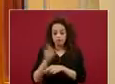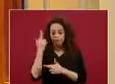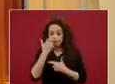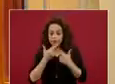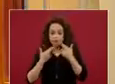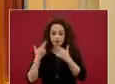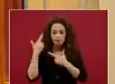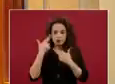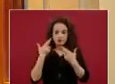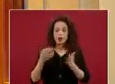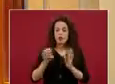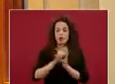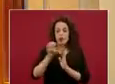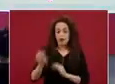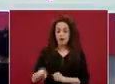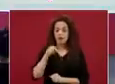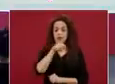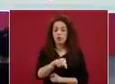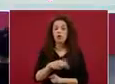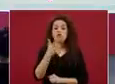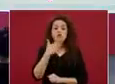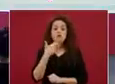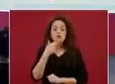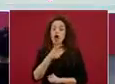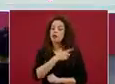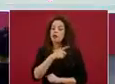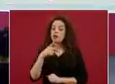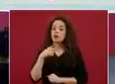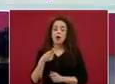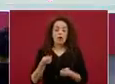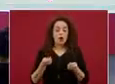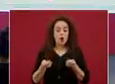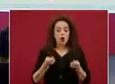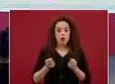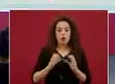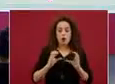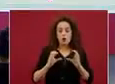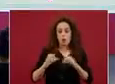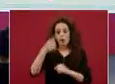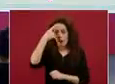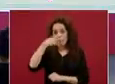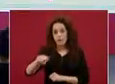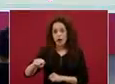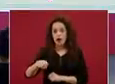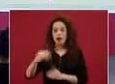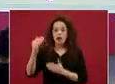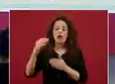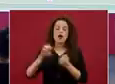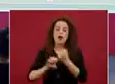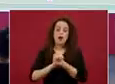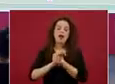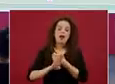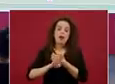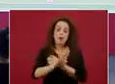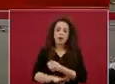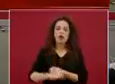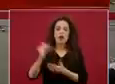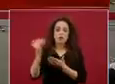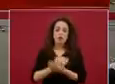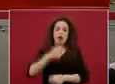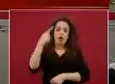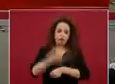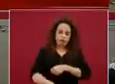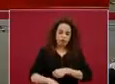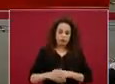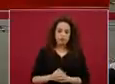viven. Ejemplo, la diabetes, que debe estar controlada para mitigar el riesgo de mayores complicaciones. Hay que recordar, dice